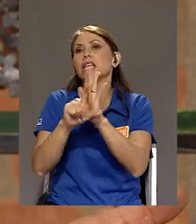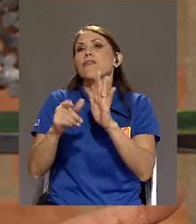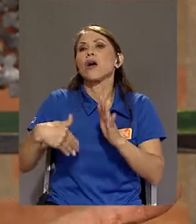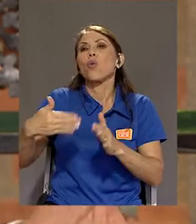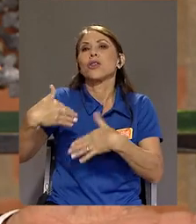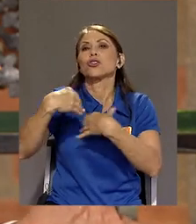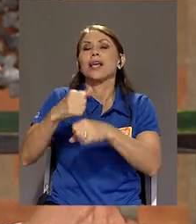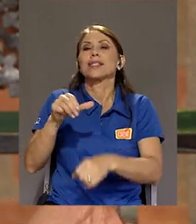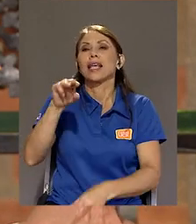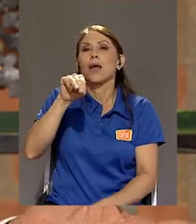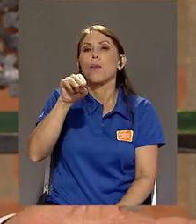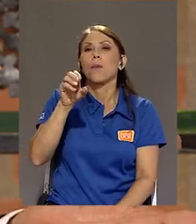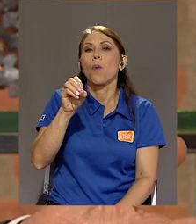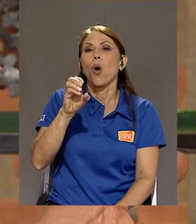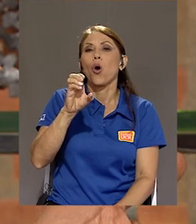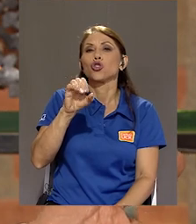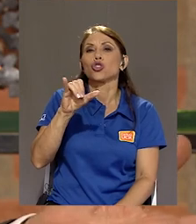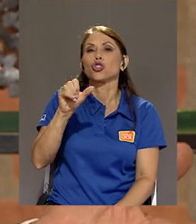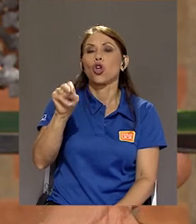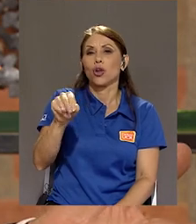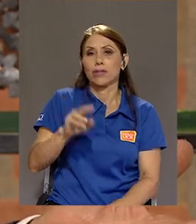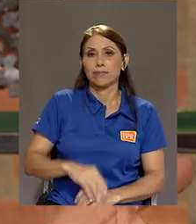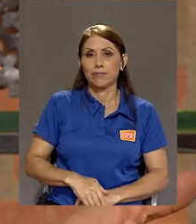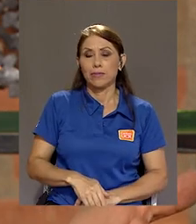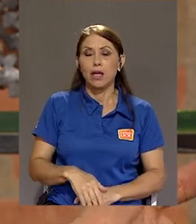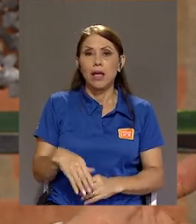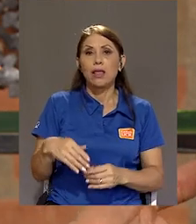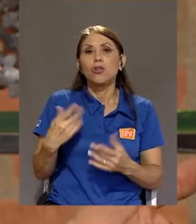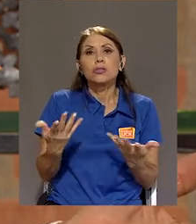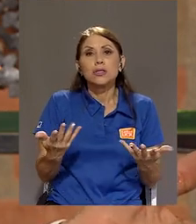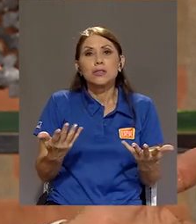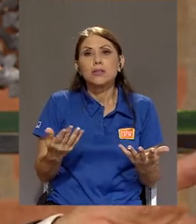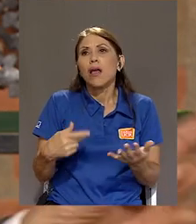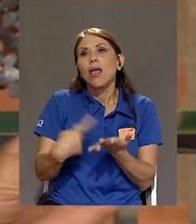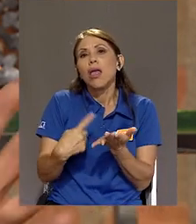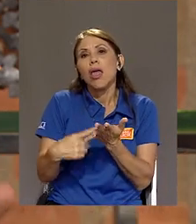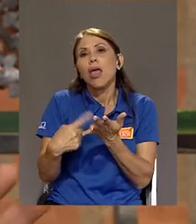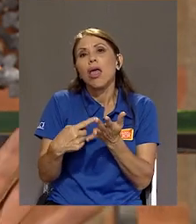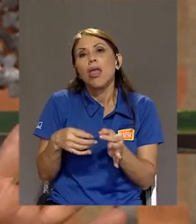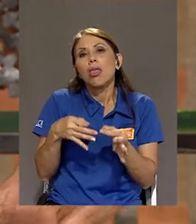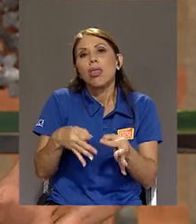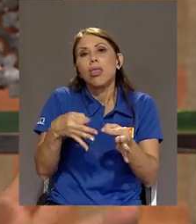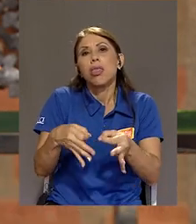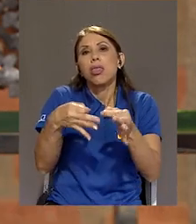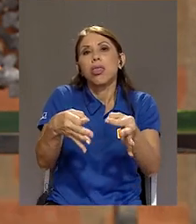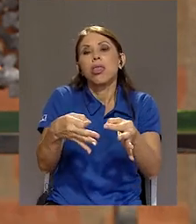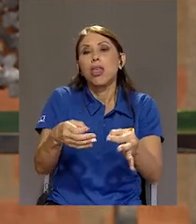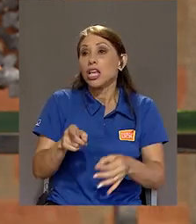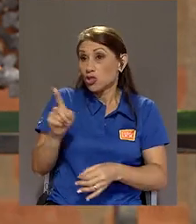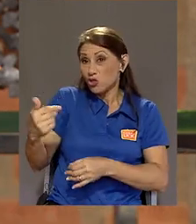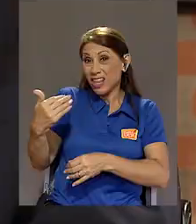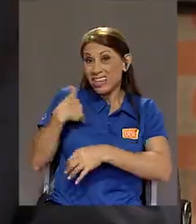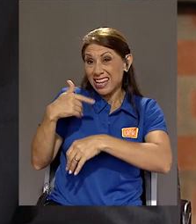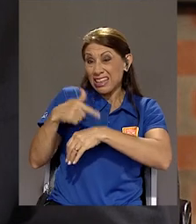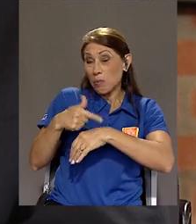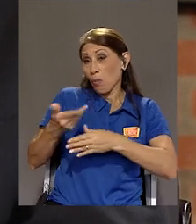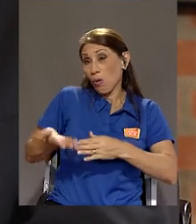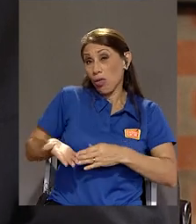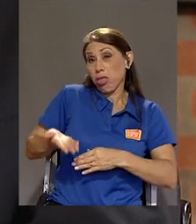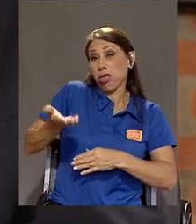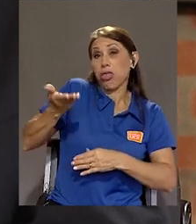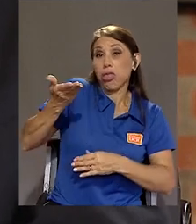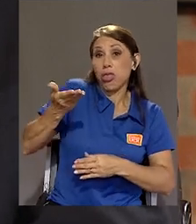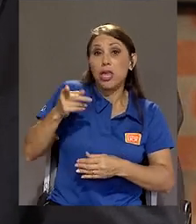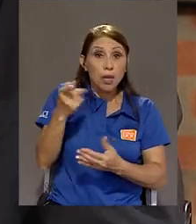tiene media hora para hablar de una moción y presenta 1,000 mociones, ahí hay un problema administrativo,